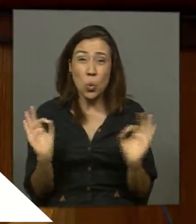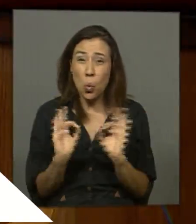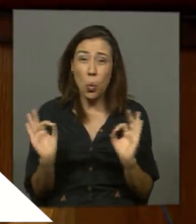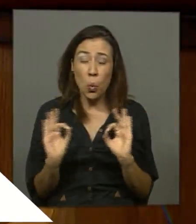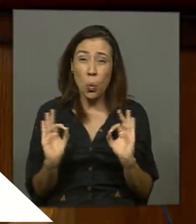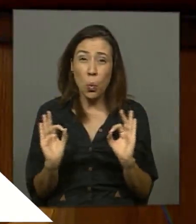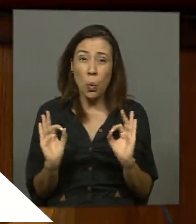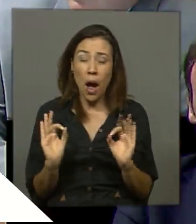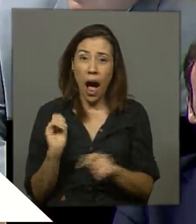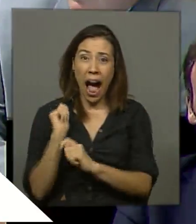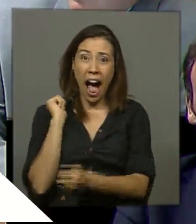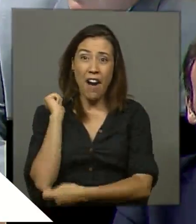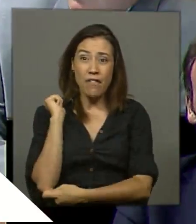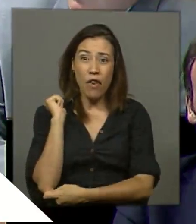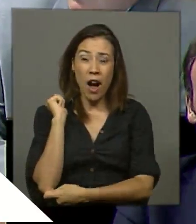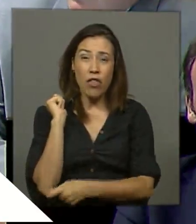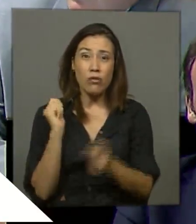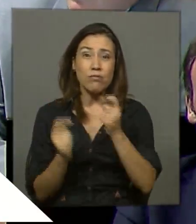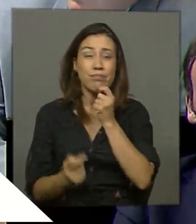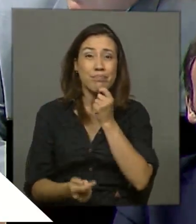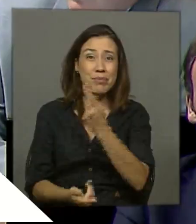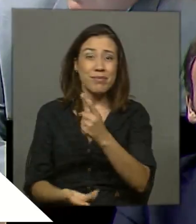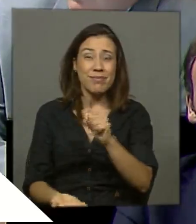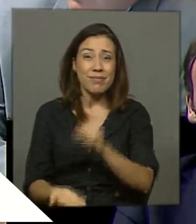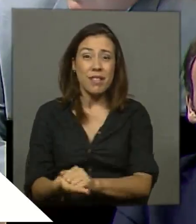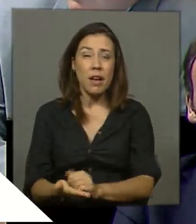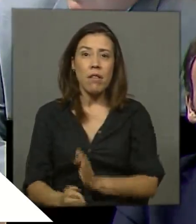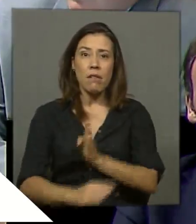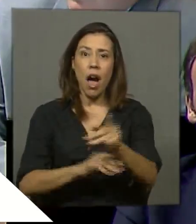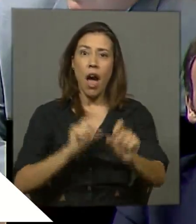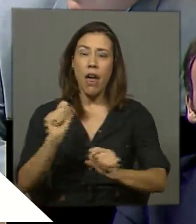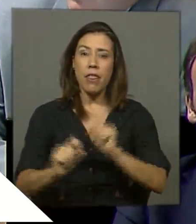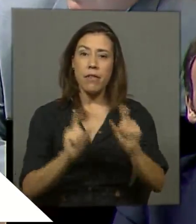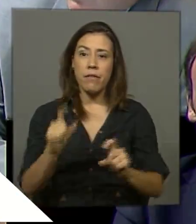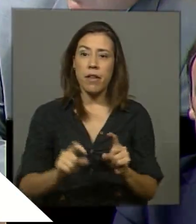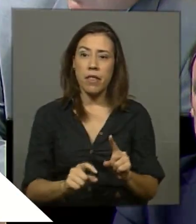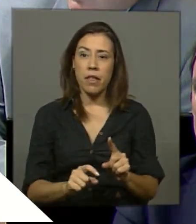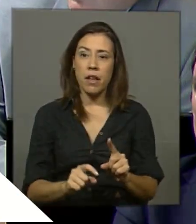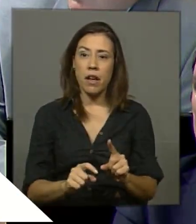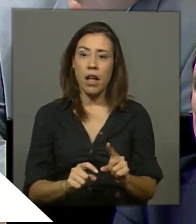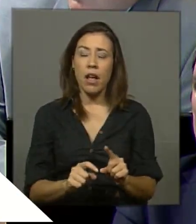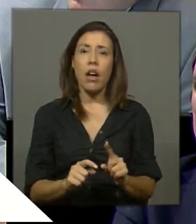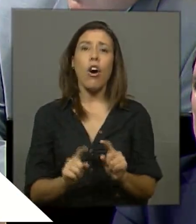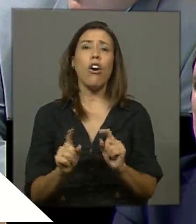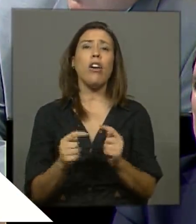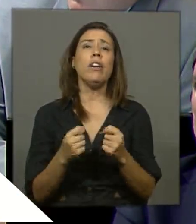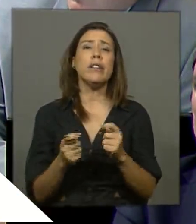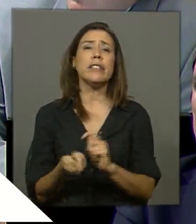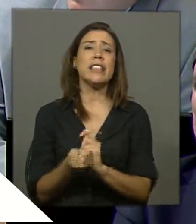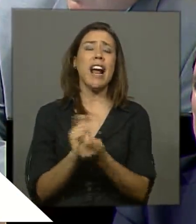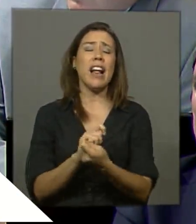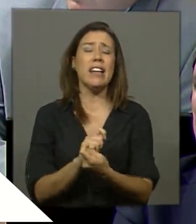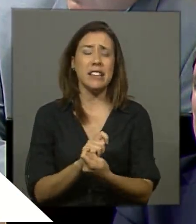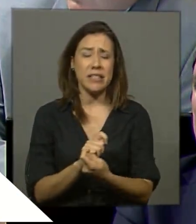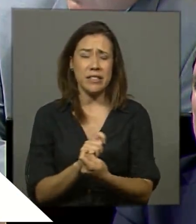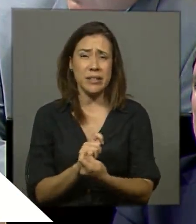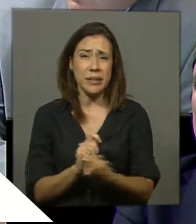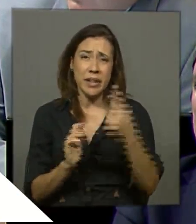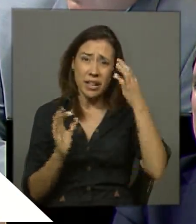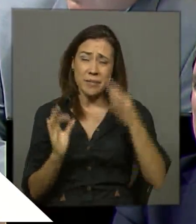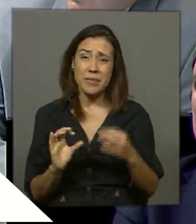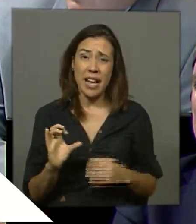sea un abogado querellante ha ido a defender o intentar modificar una medida cautelar